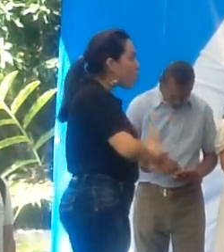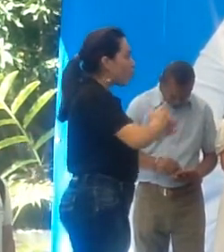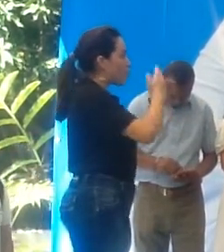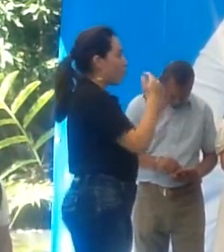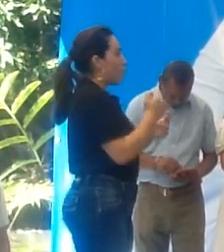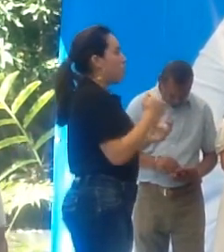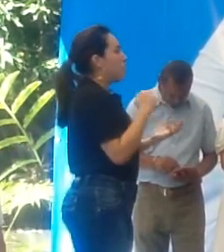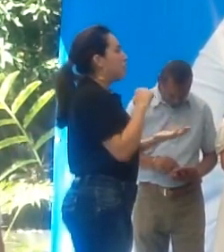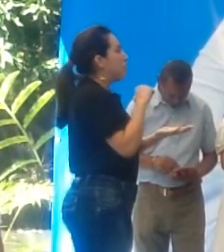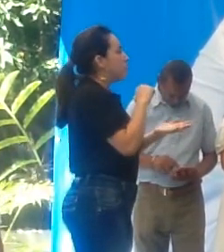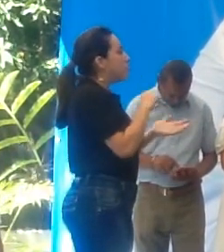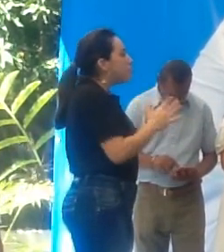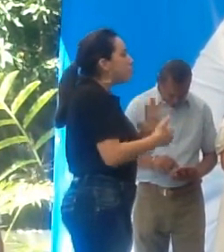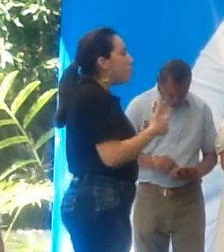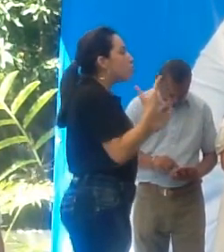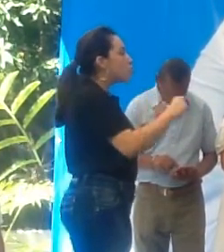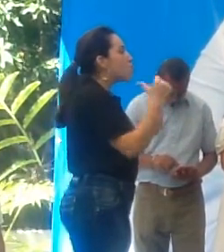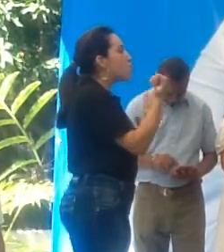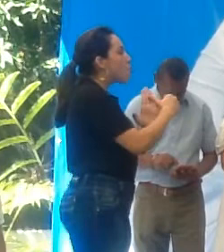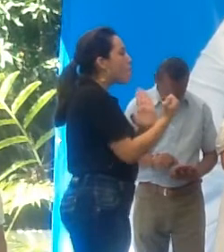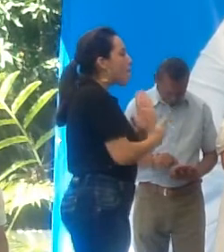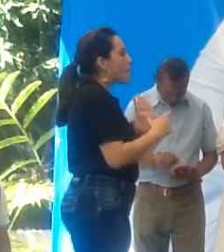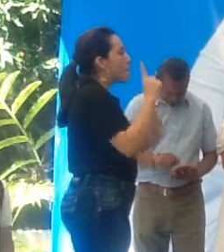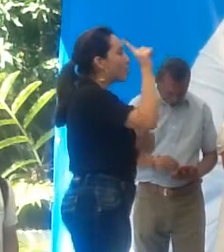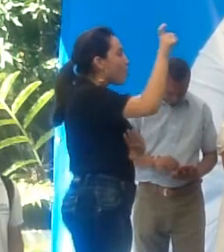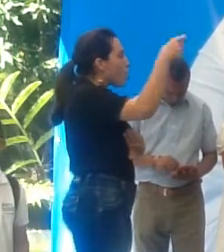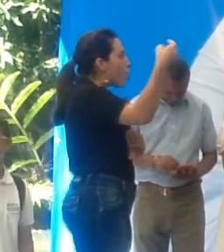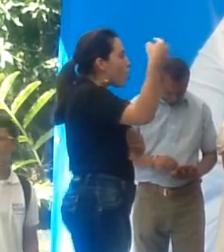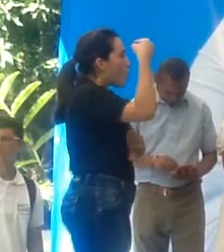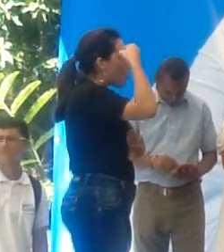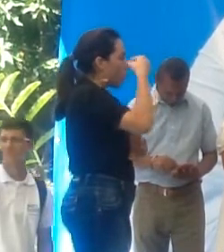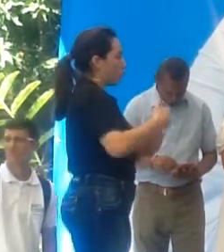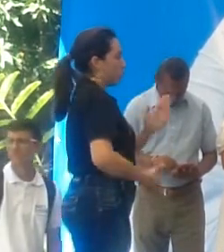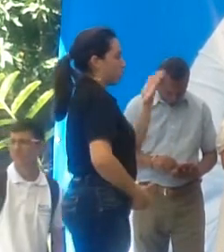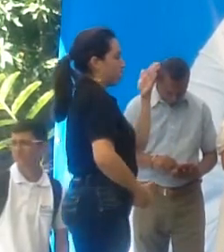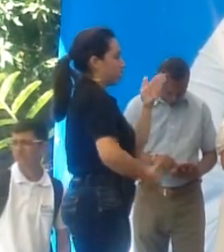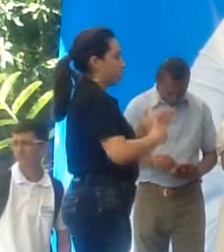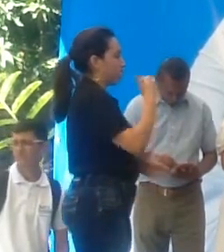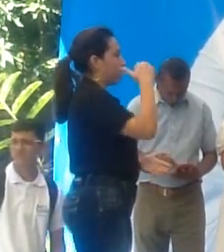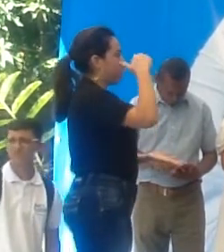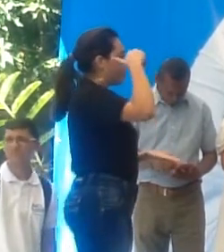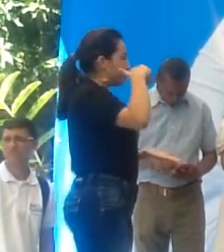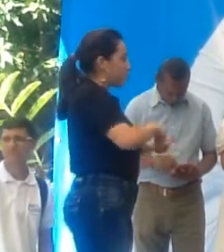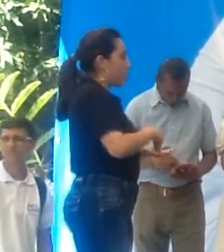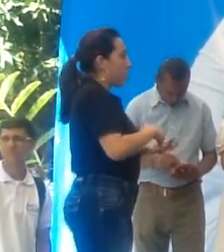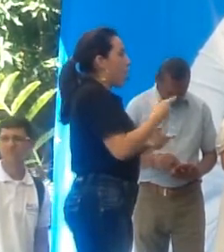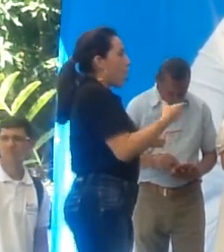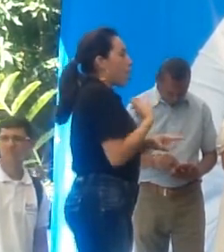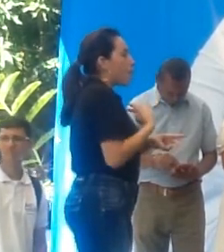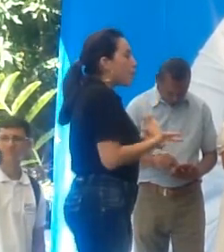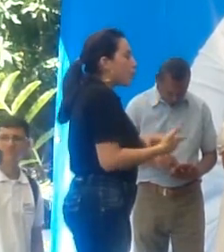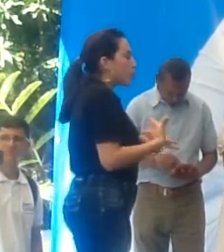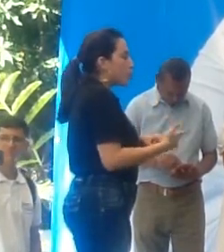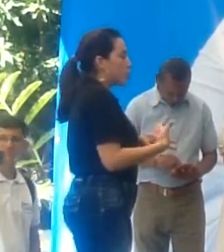será el programa de gobierno que radicaremos en las próximas